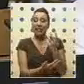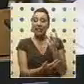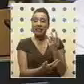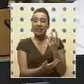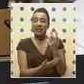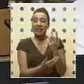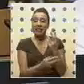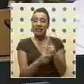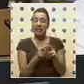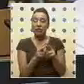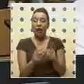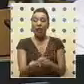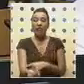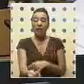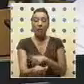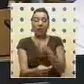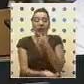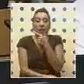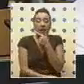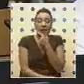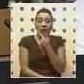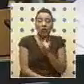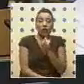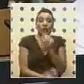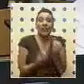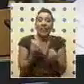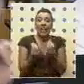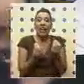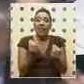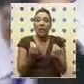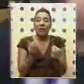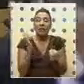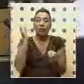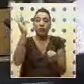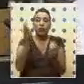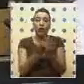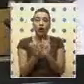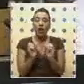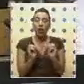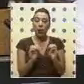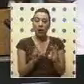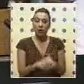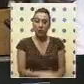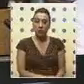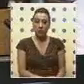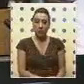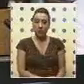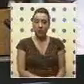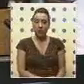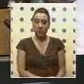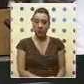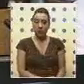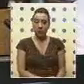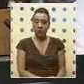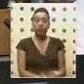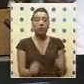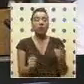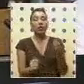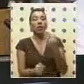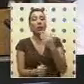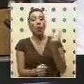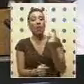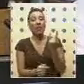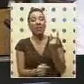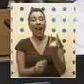la cual sometió a familias a la incertidumbre de no saber qué va a pasar con su educación. Esta última, junto a la Universidad